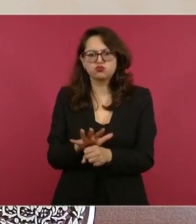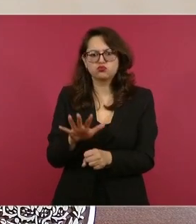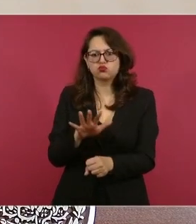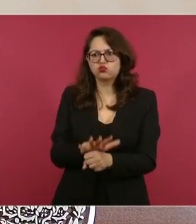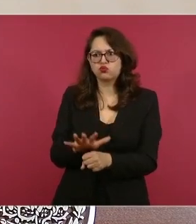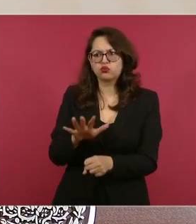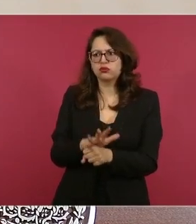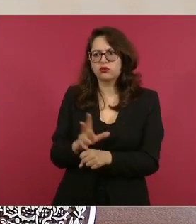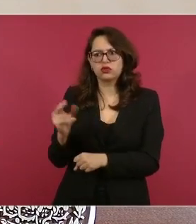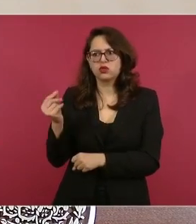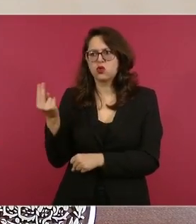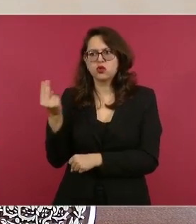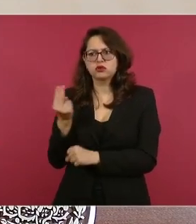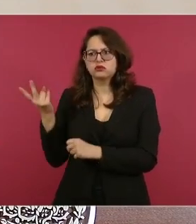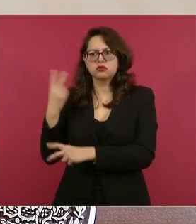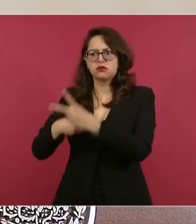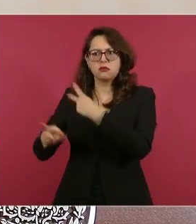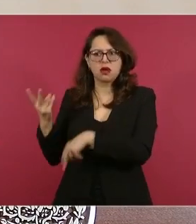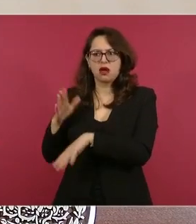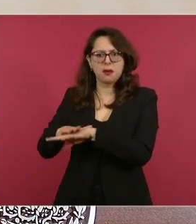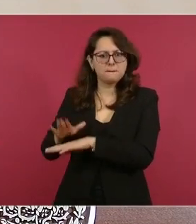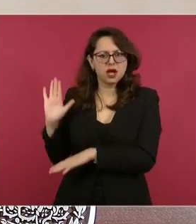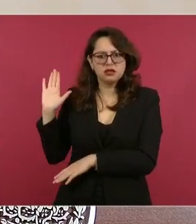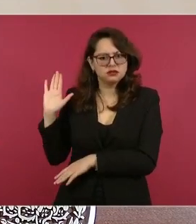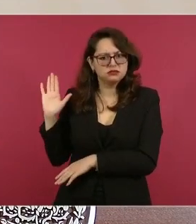alrededor de 800